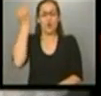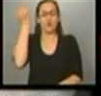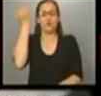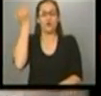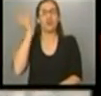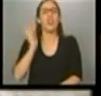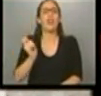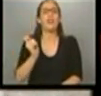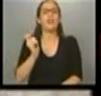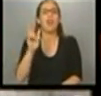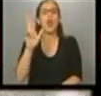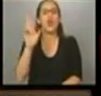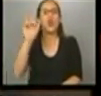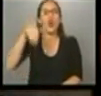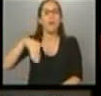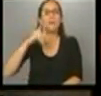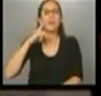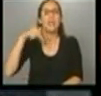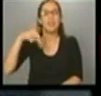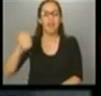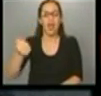Romina.